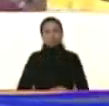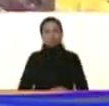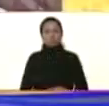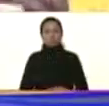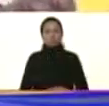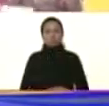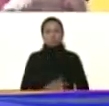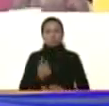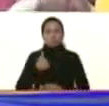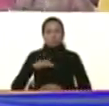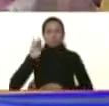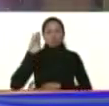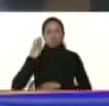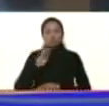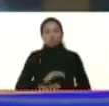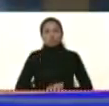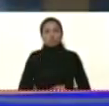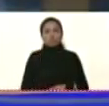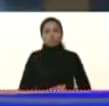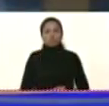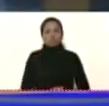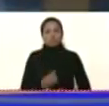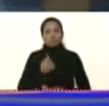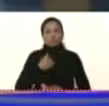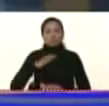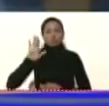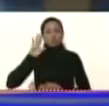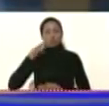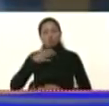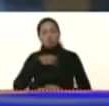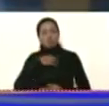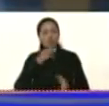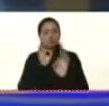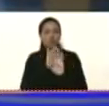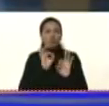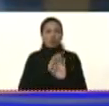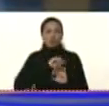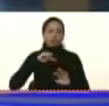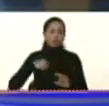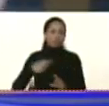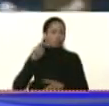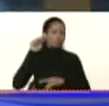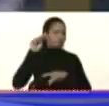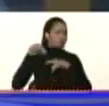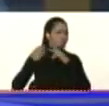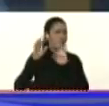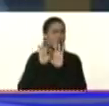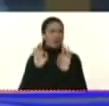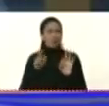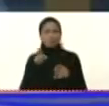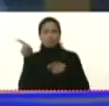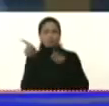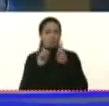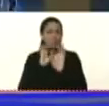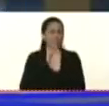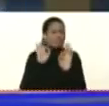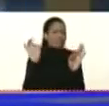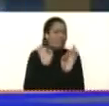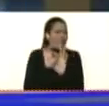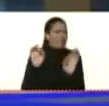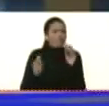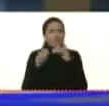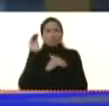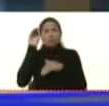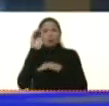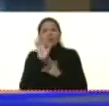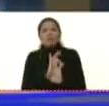Se lo juro, mira, se lo juro, no podrán con nosotros. Nunca, jamás, ni por aquí, ni por allá, ni por más allá.